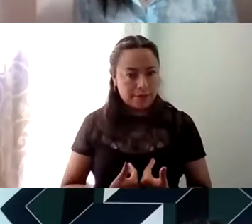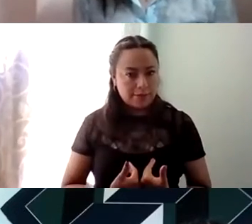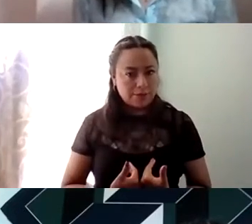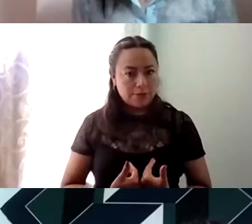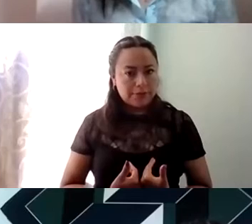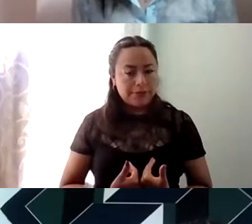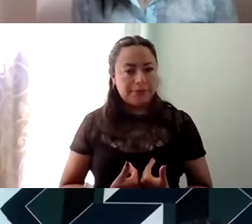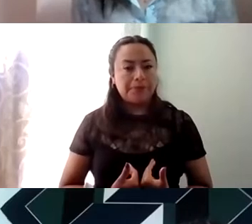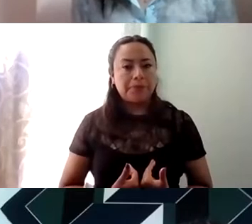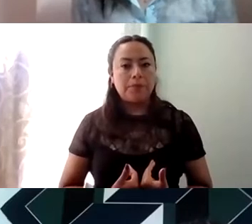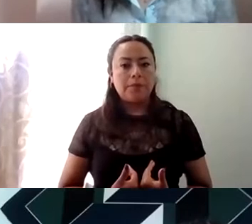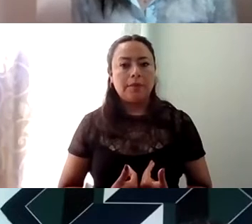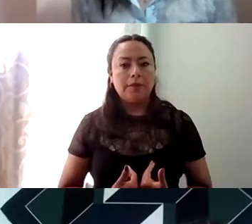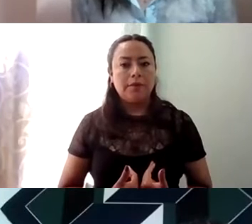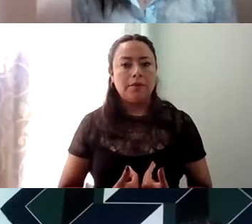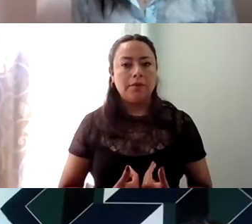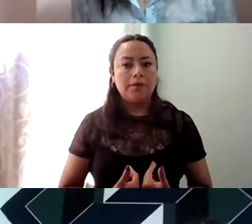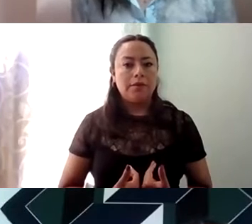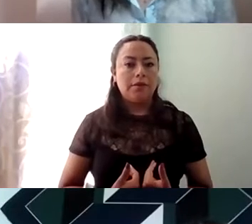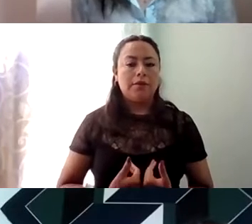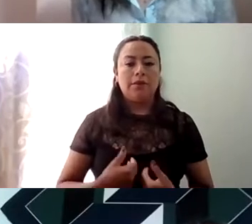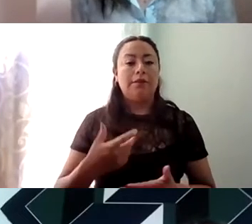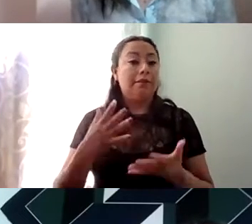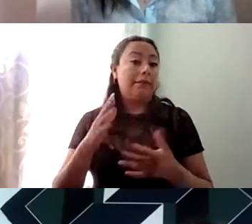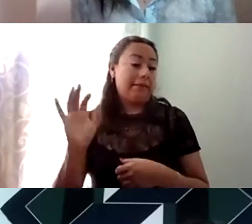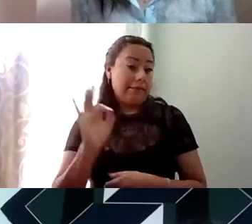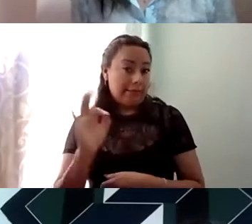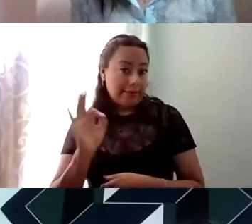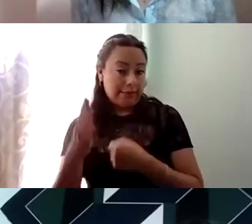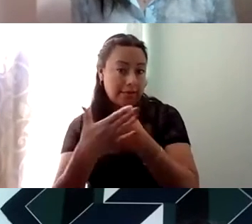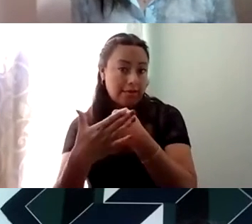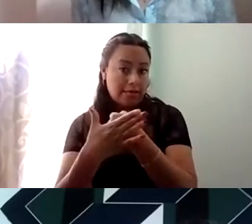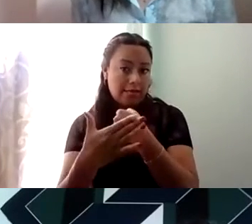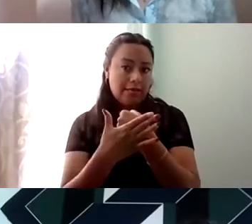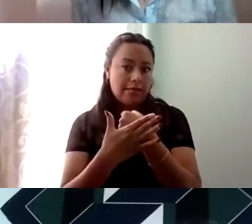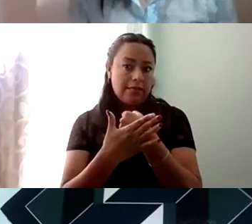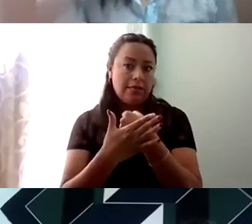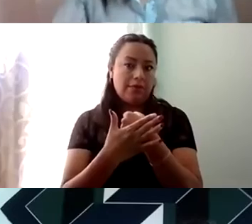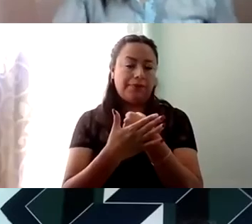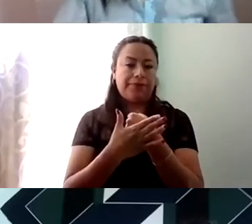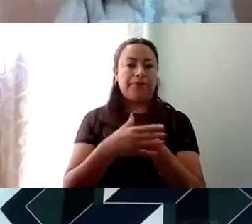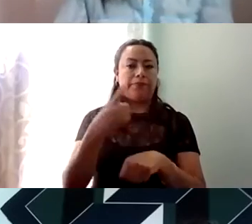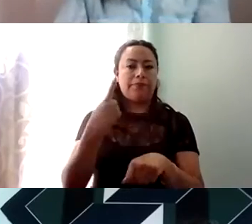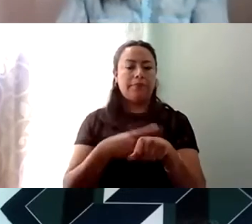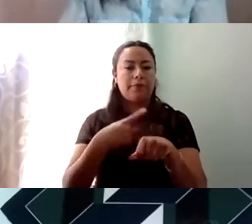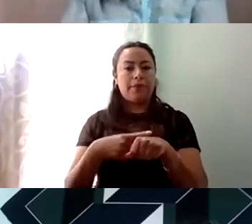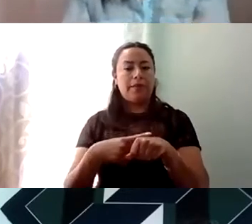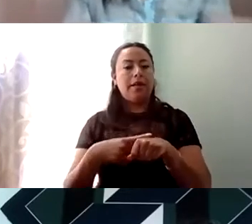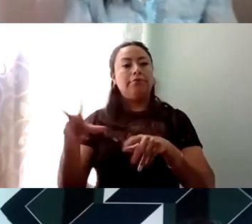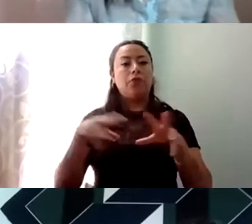ante pues los pronósticos de la llegada de los contagios del